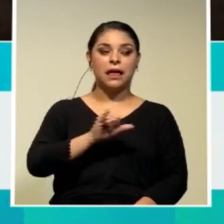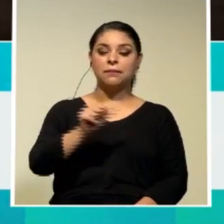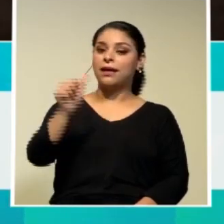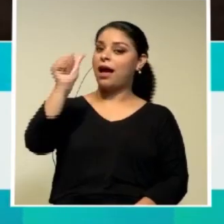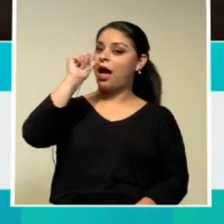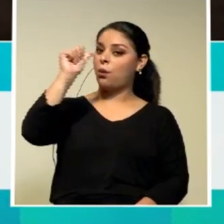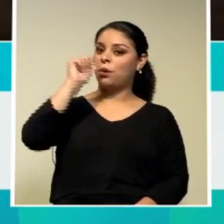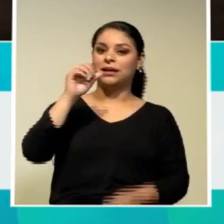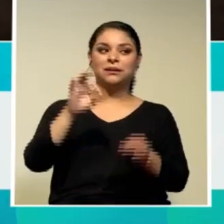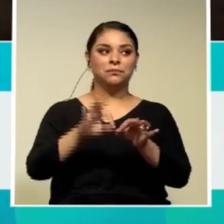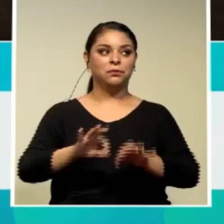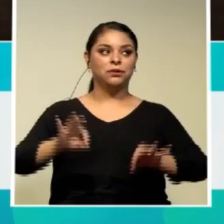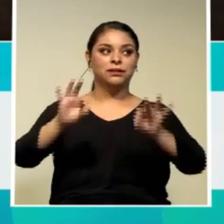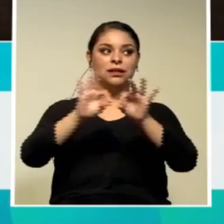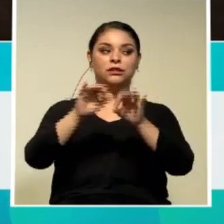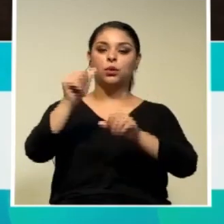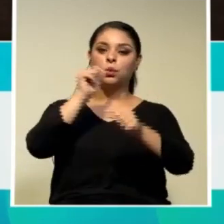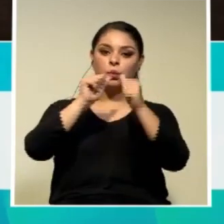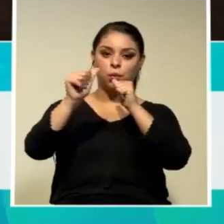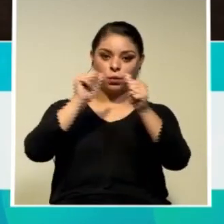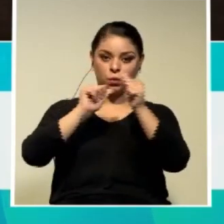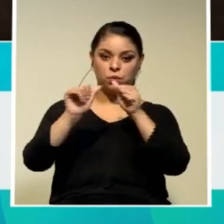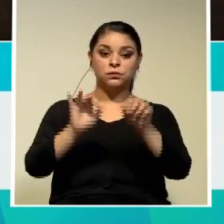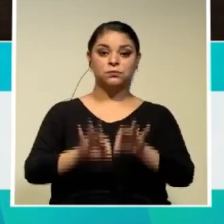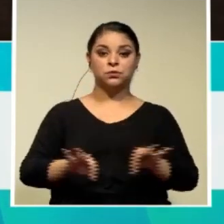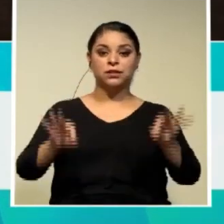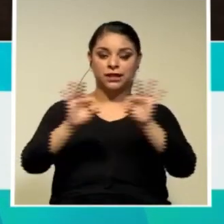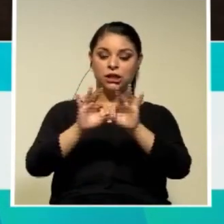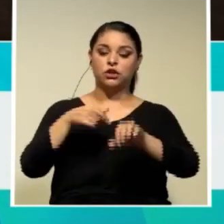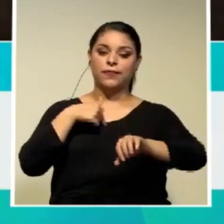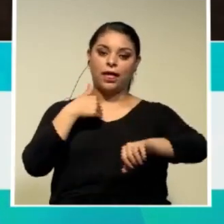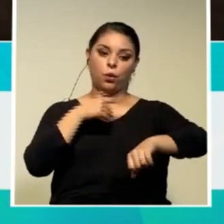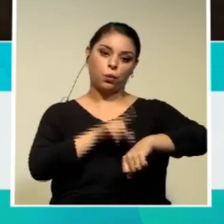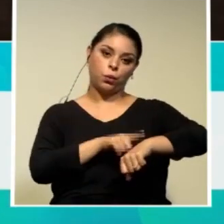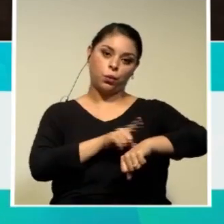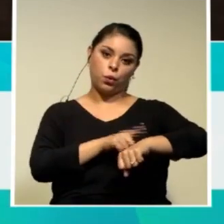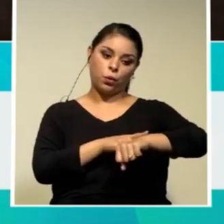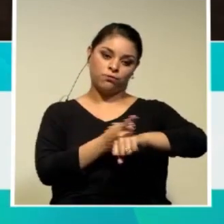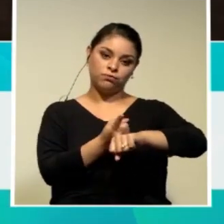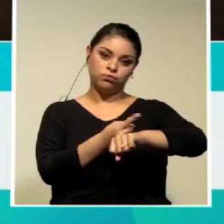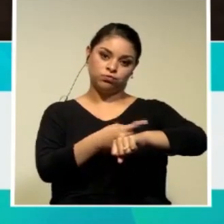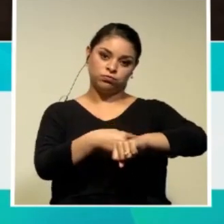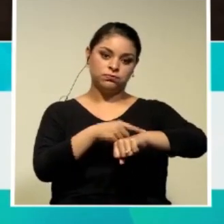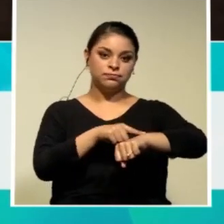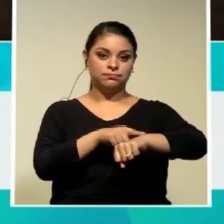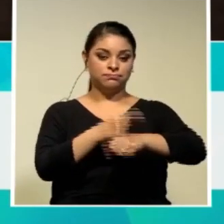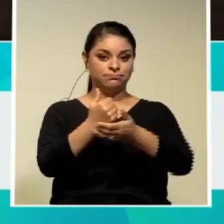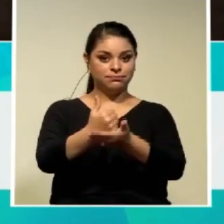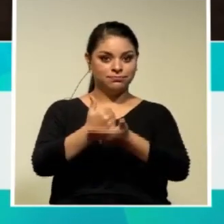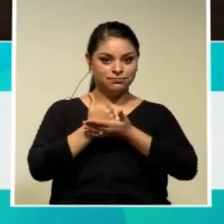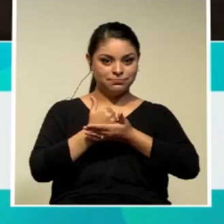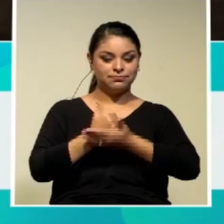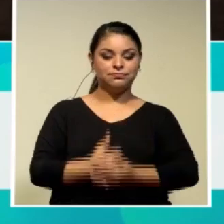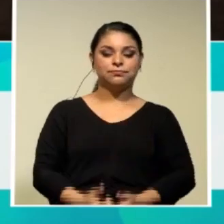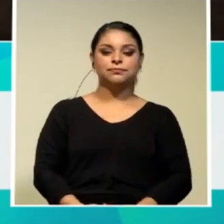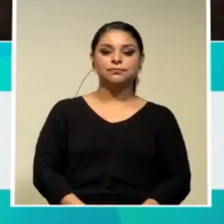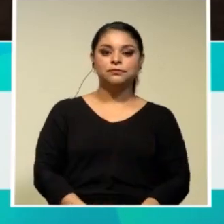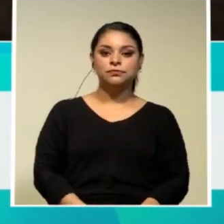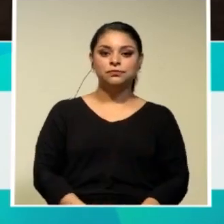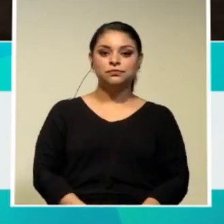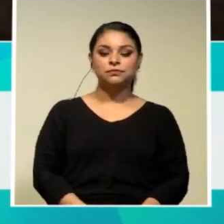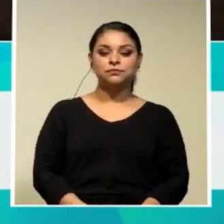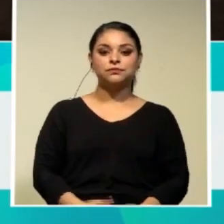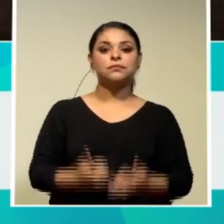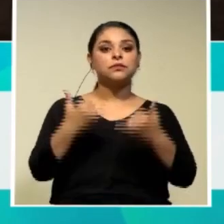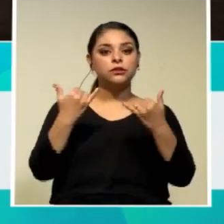Muy importante. Aquí yo tengo como un cronómetro, niños y niñas. Que es el que nos ayuda. Aquí, lejos. Ok, vamos